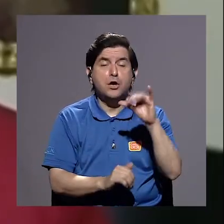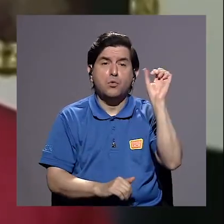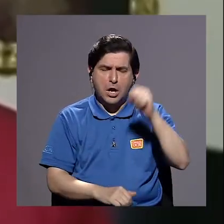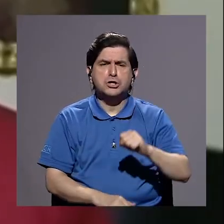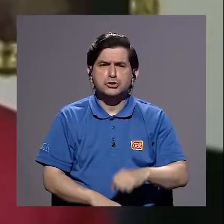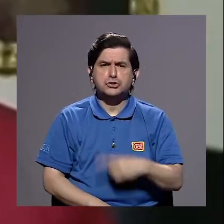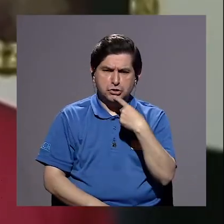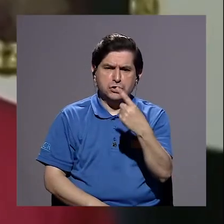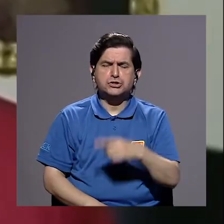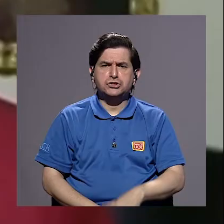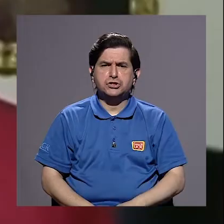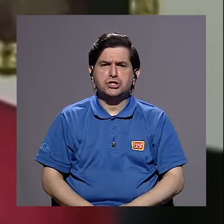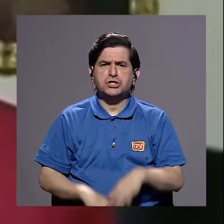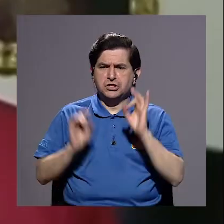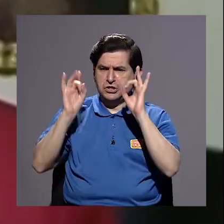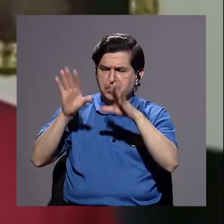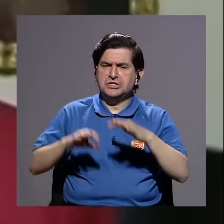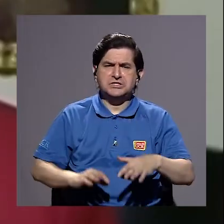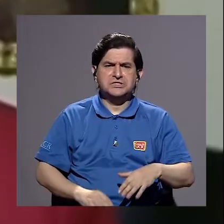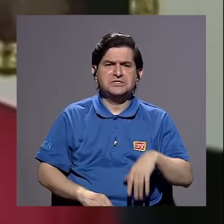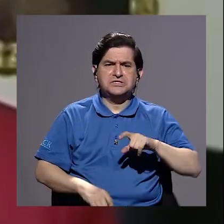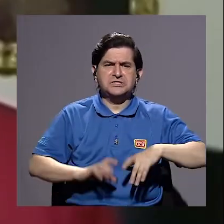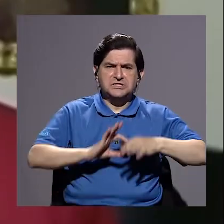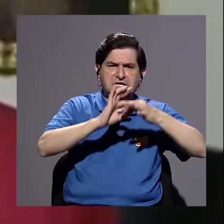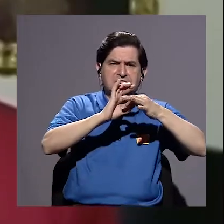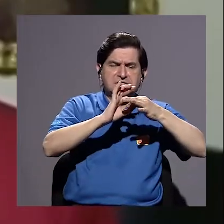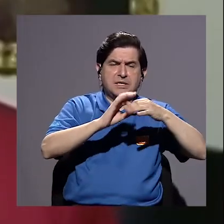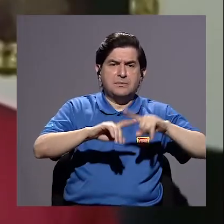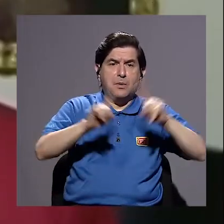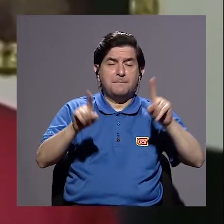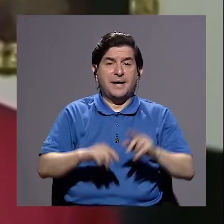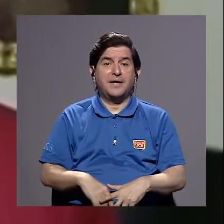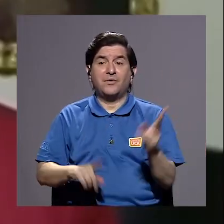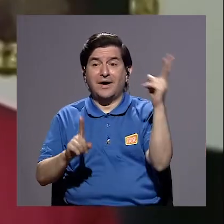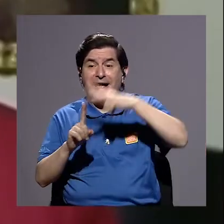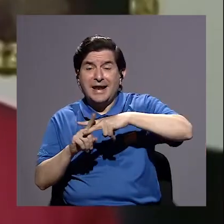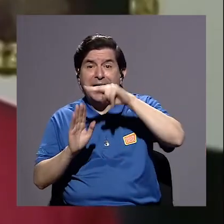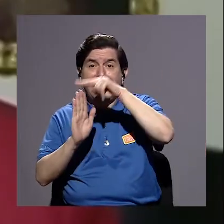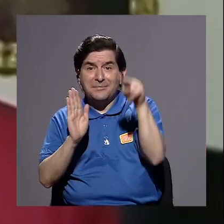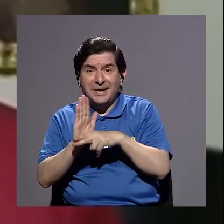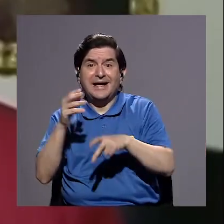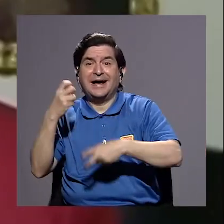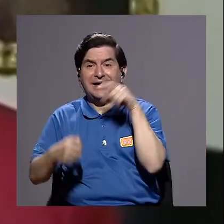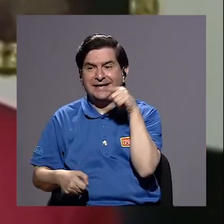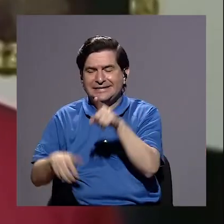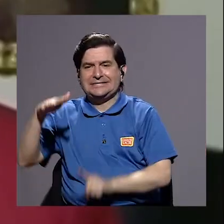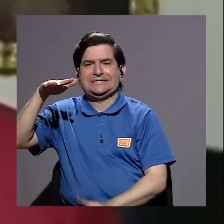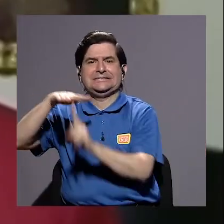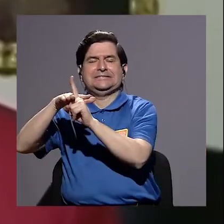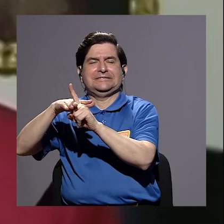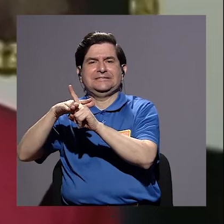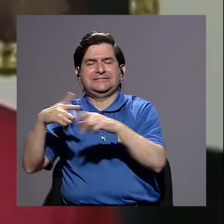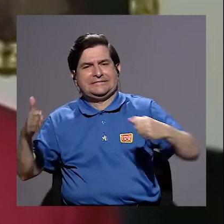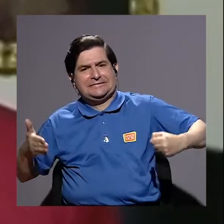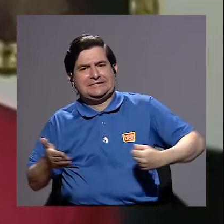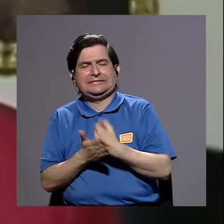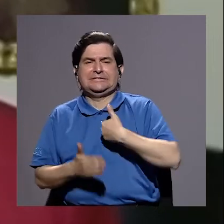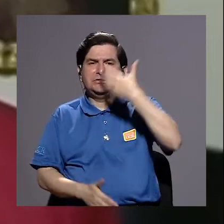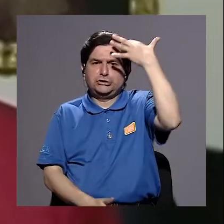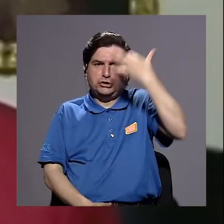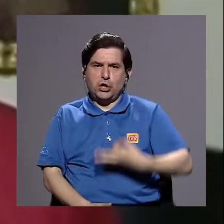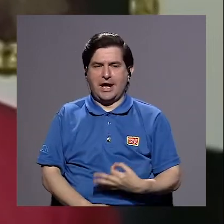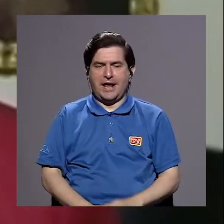también hay sexismo, pero está en la aplicación de las normas. Desgraciadamente, yo creo